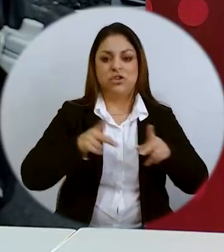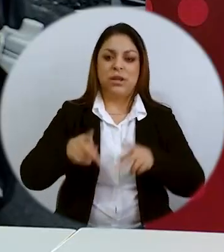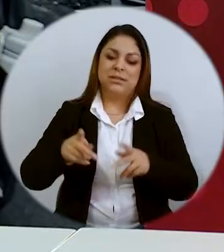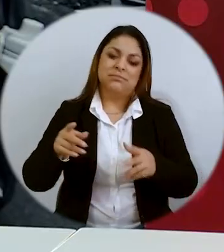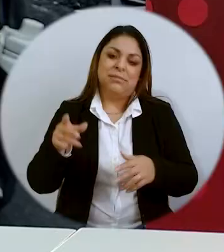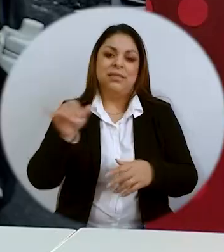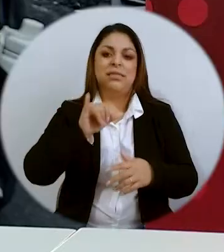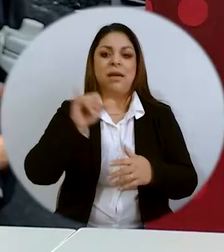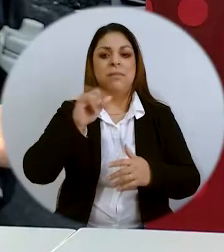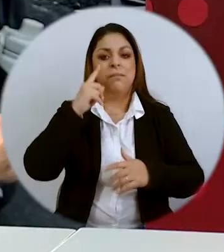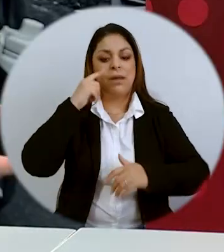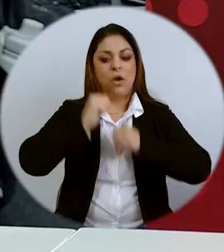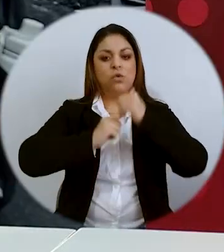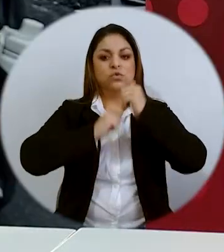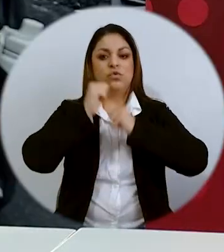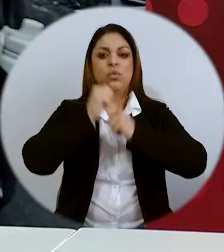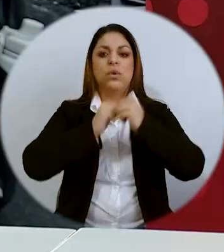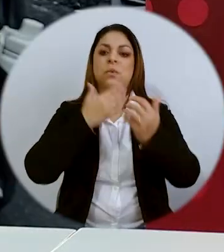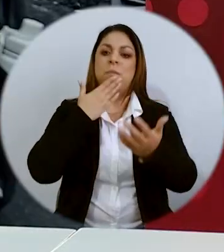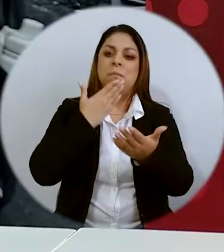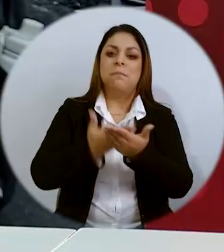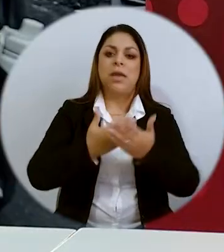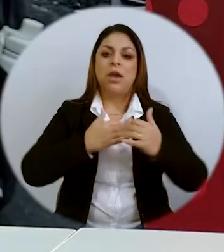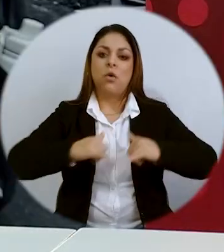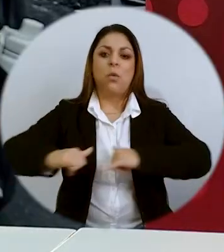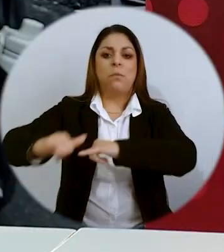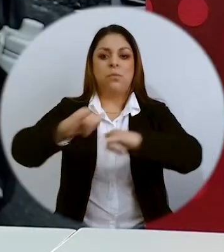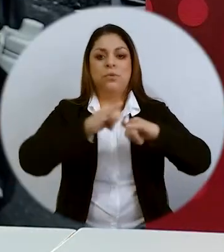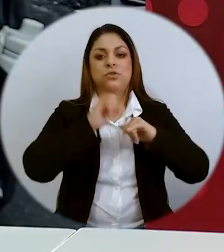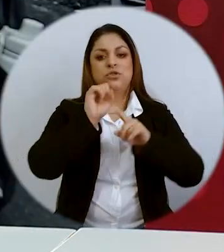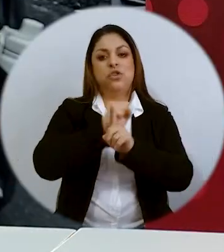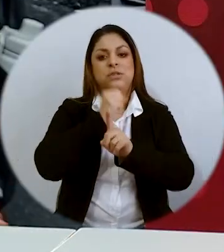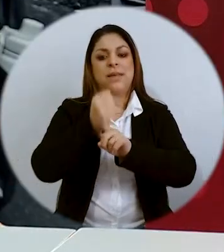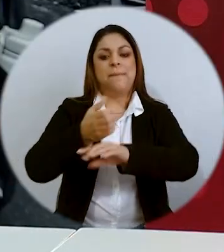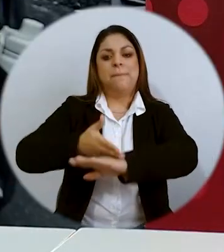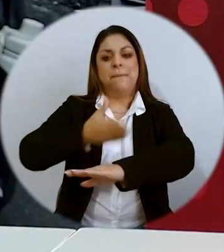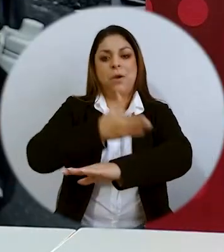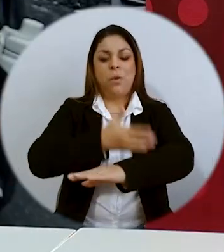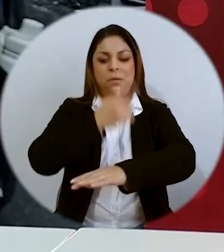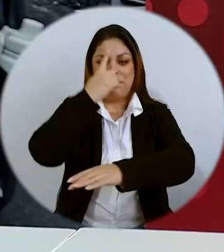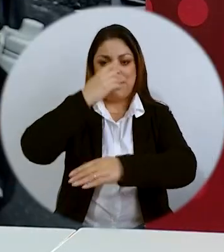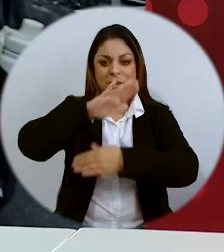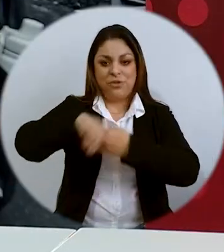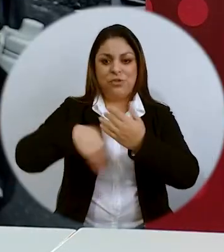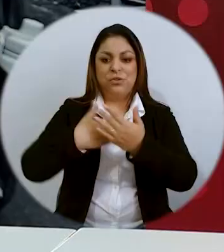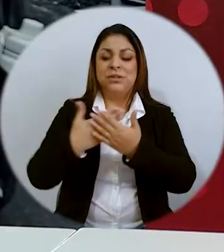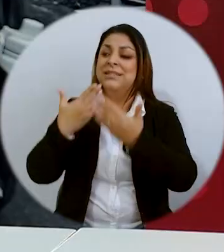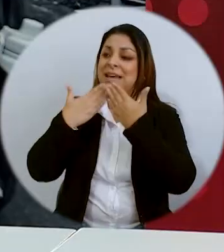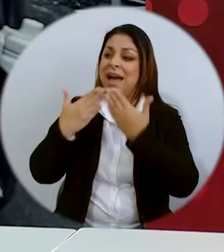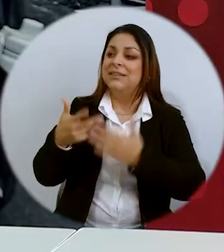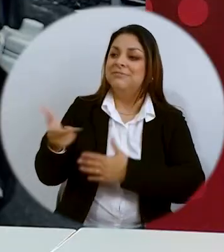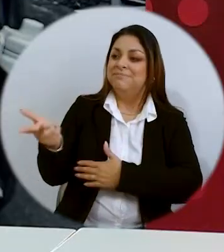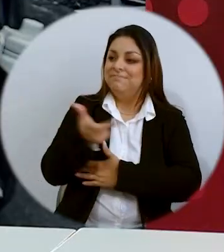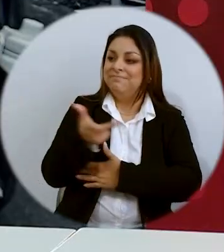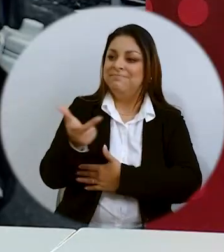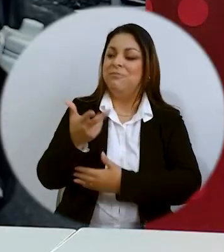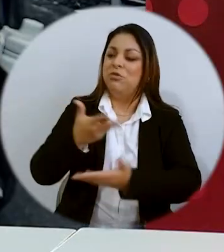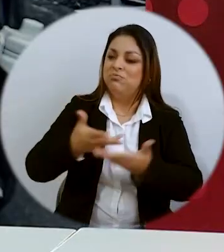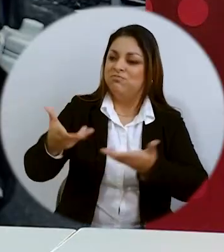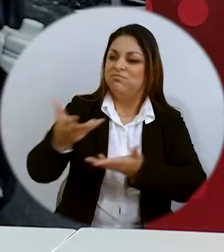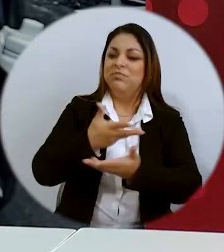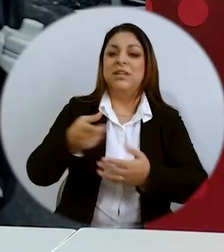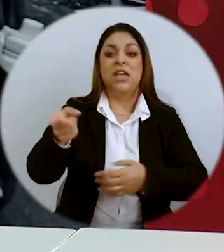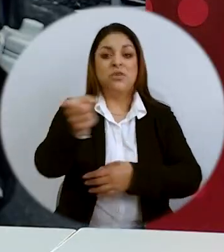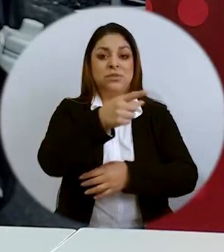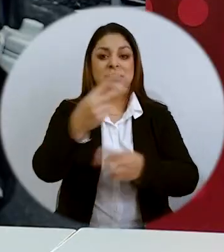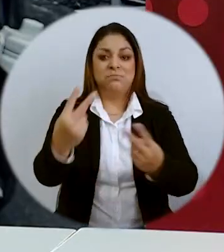pues por supuesto para construir el bien común y una mejor sociedad para todos y todas. Gracias a ustedes por esta interesante conversación